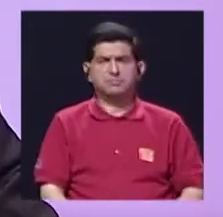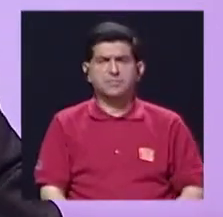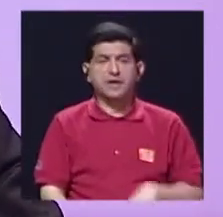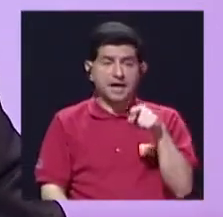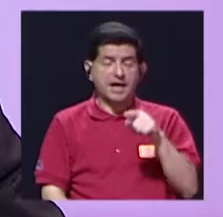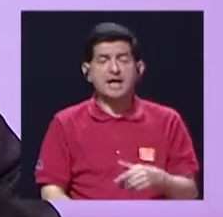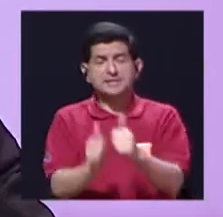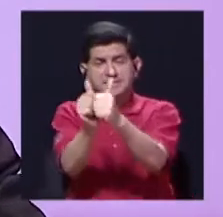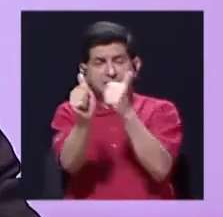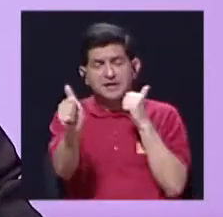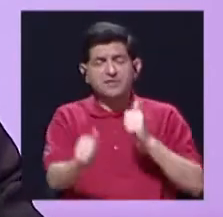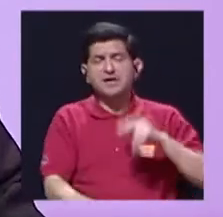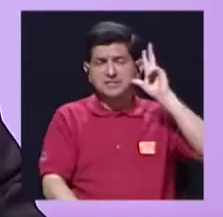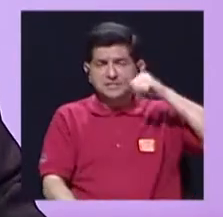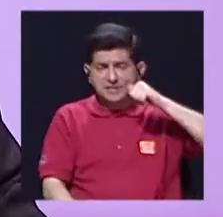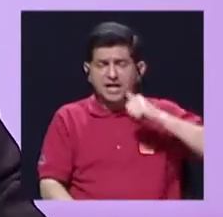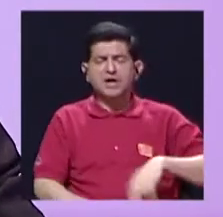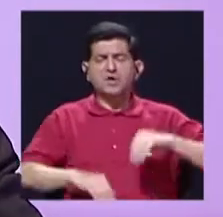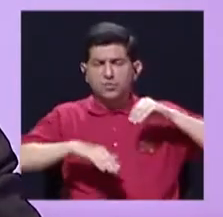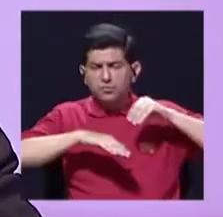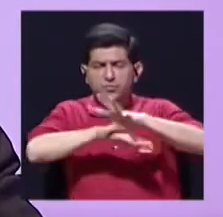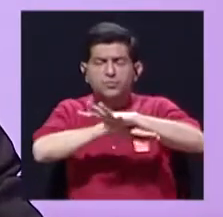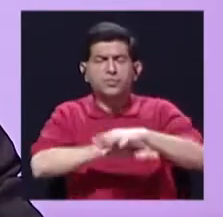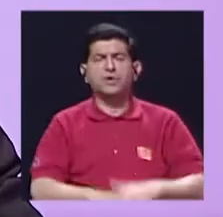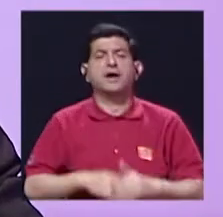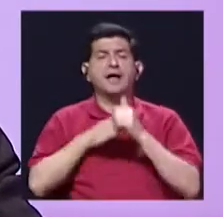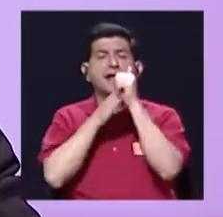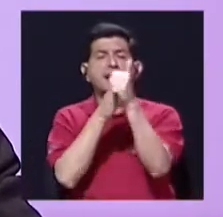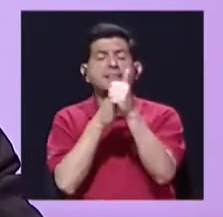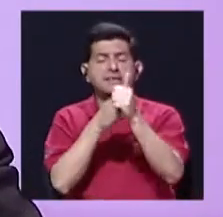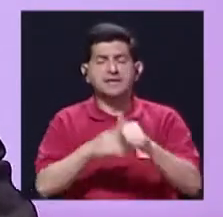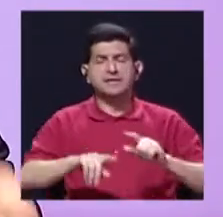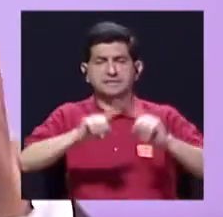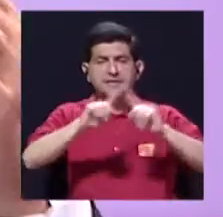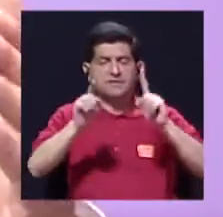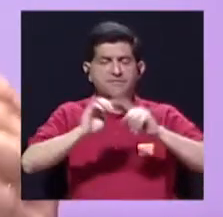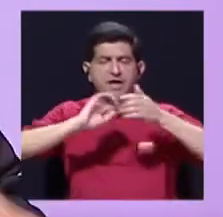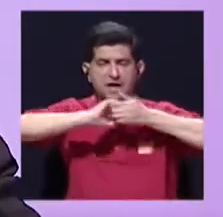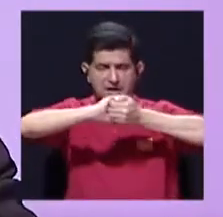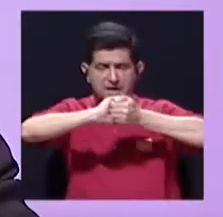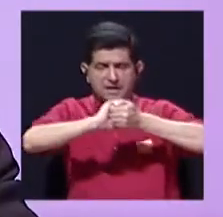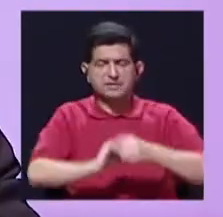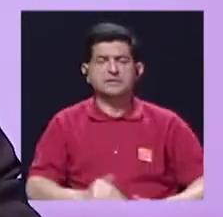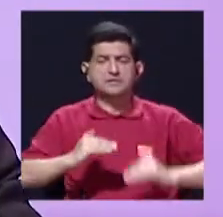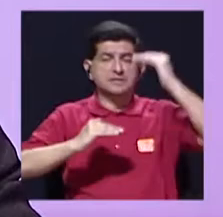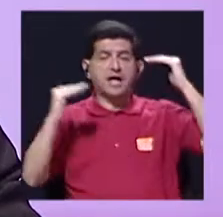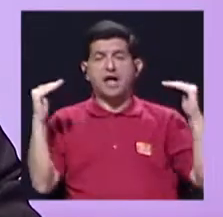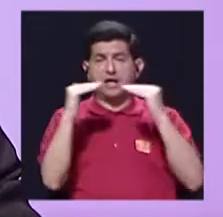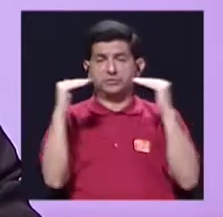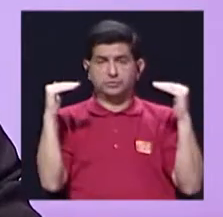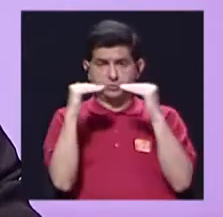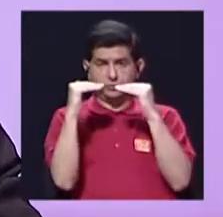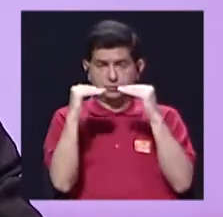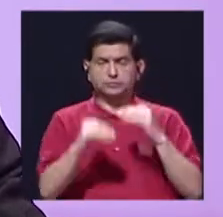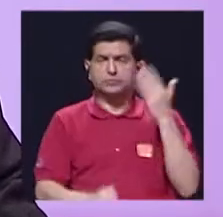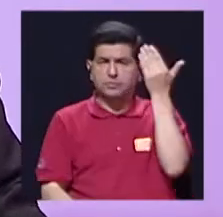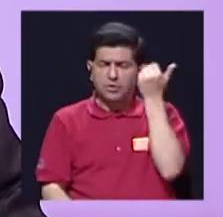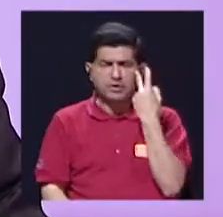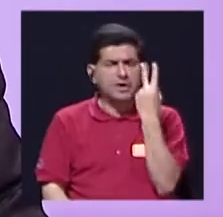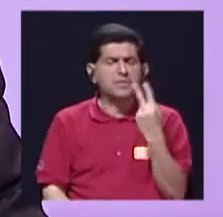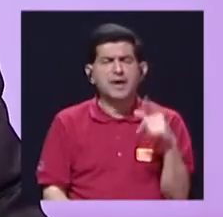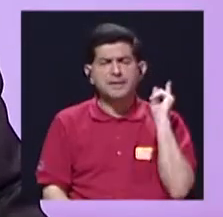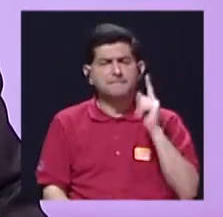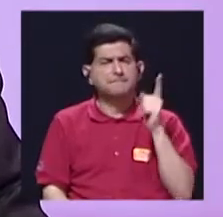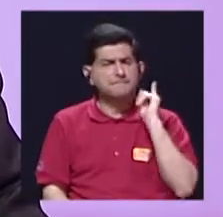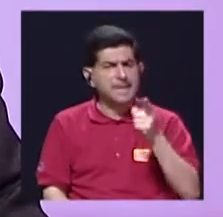ese rezago machista también ha permeado a los dirigentes cooperativos de las altas esferas, porque ven una